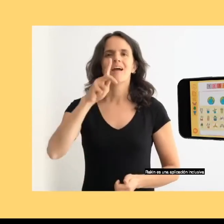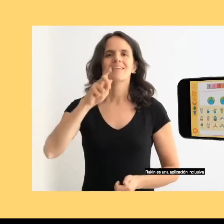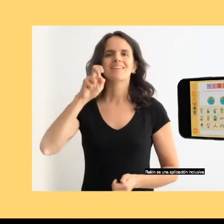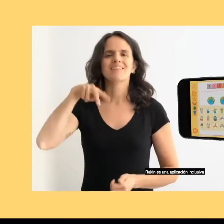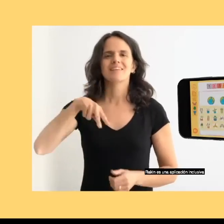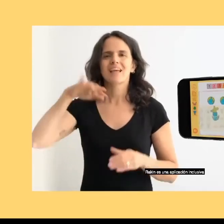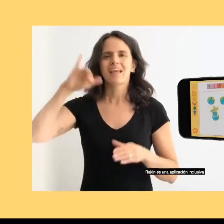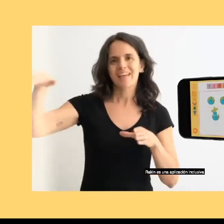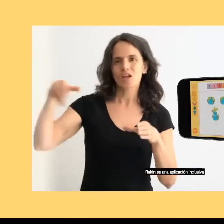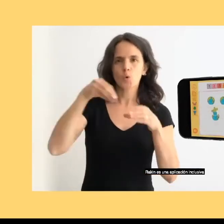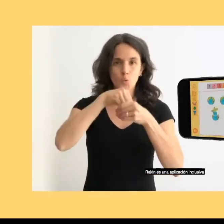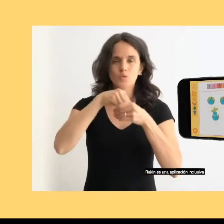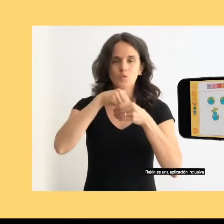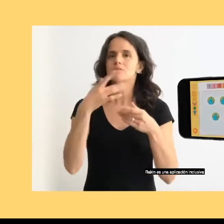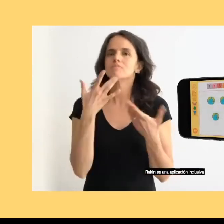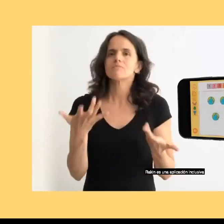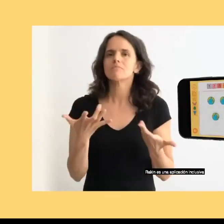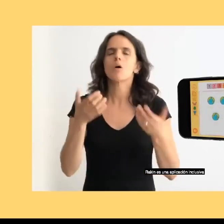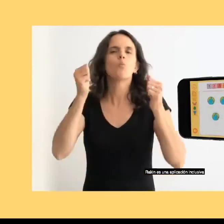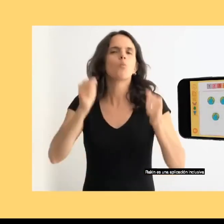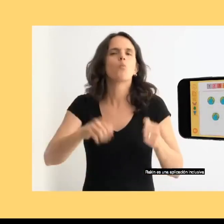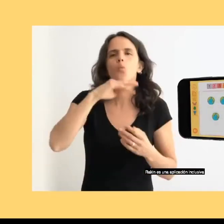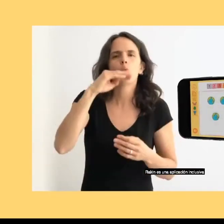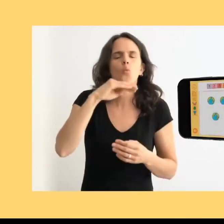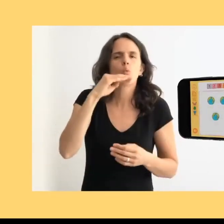Rakin es una aplicación inclusiva,